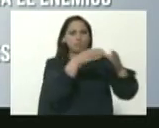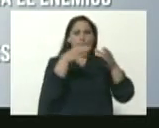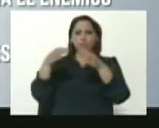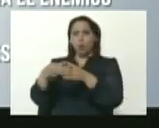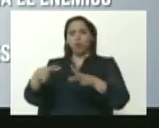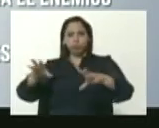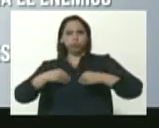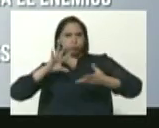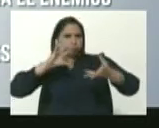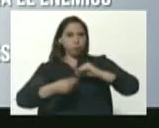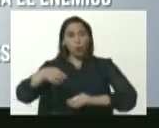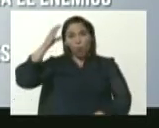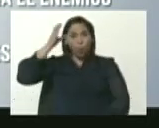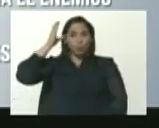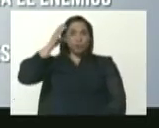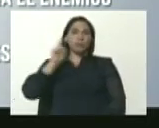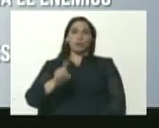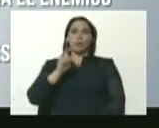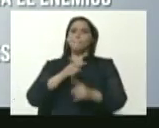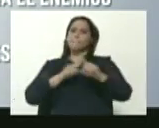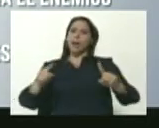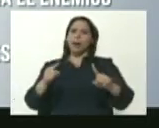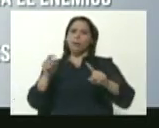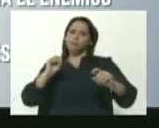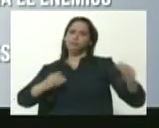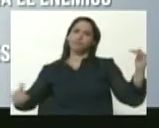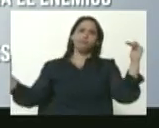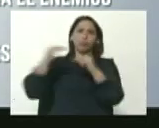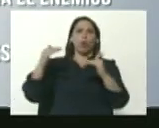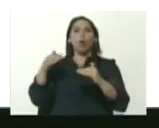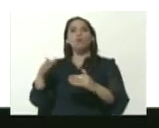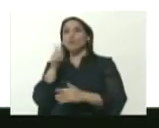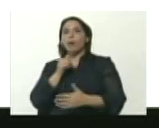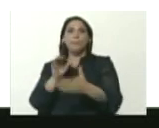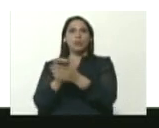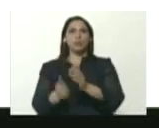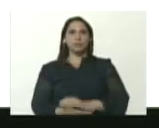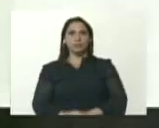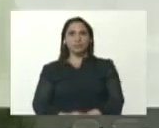adquiera el conocimiento necesario para vencer al enemigo.